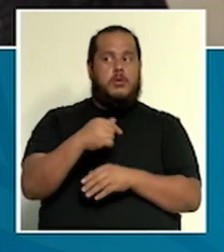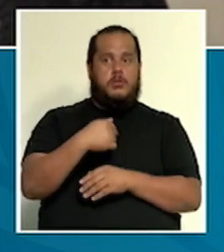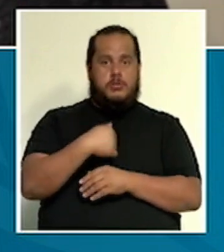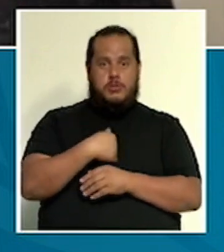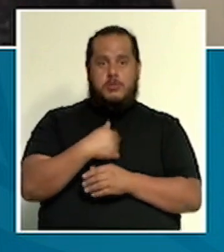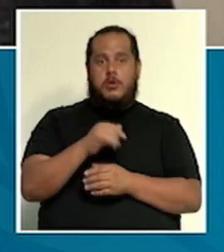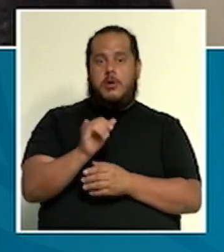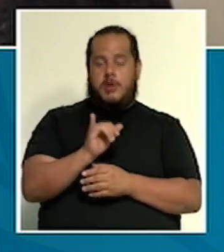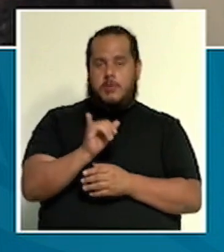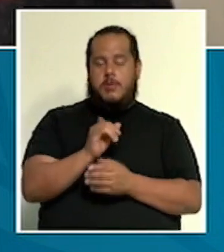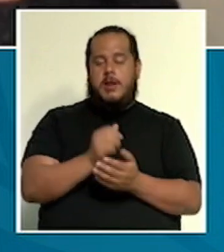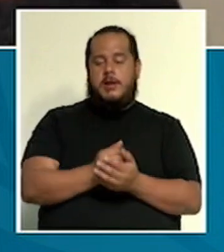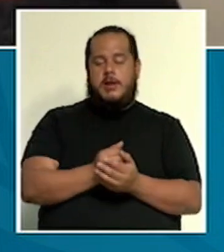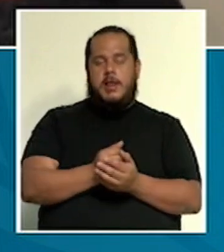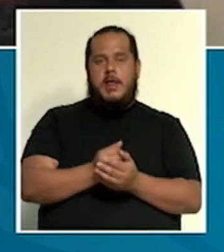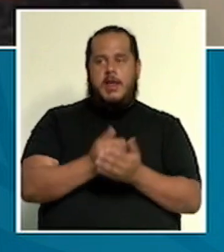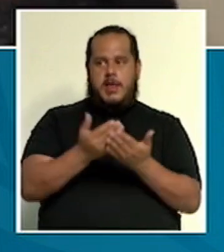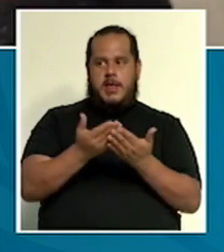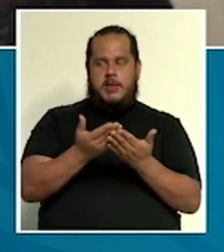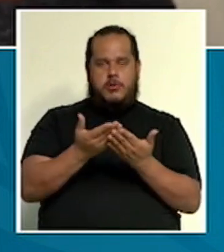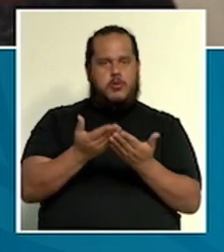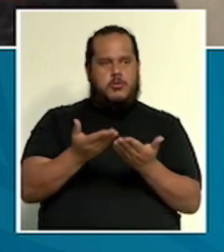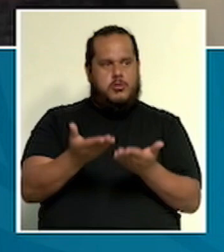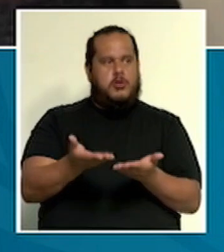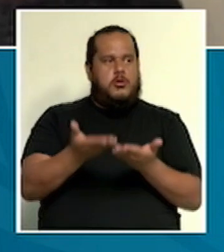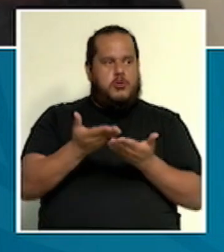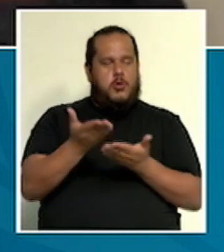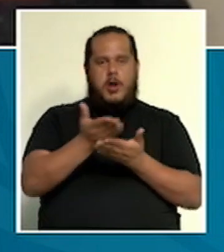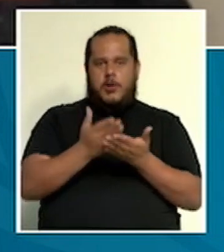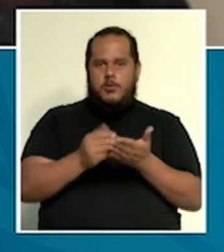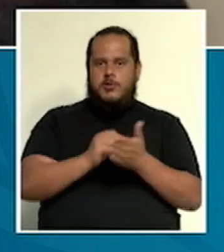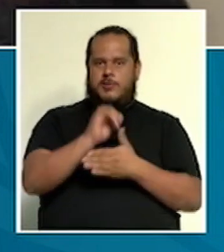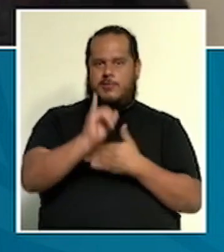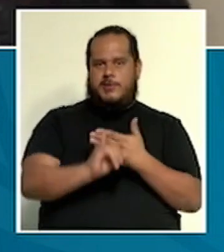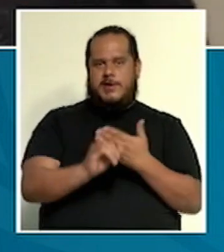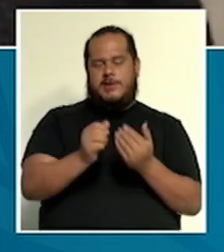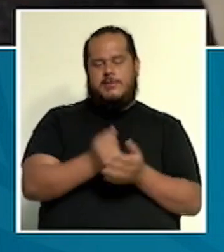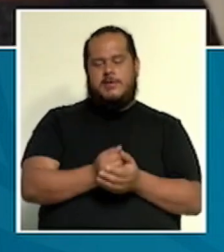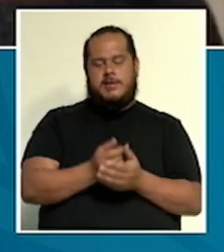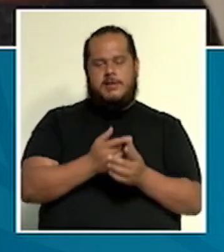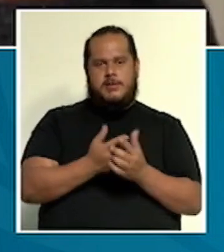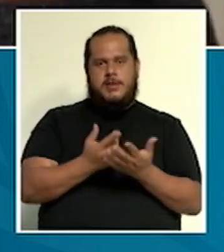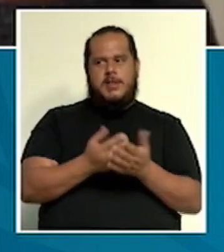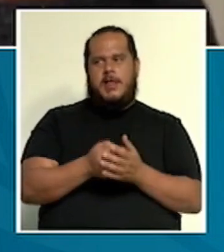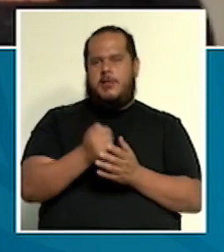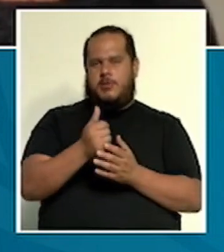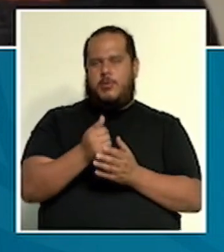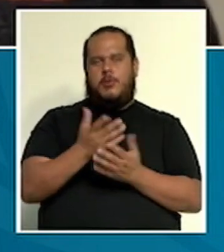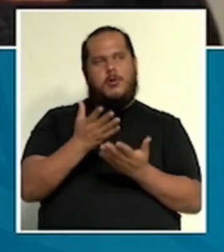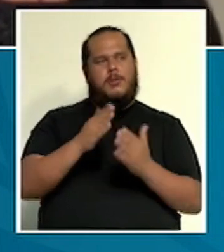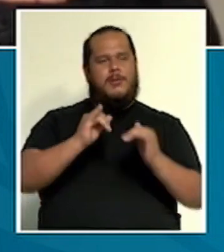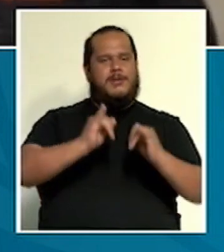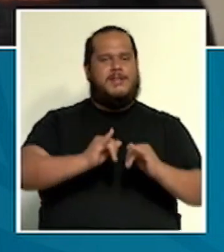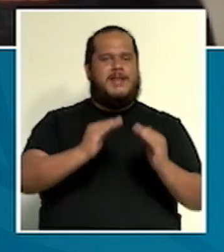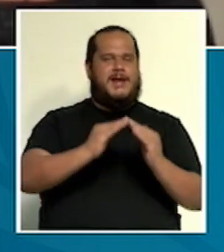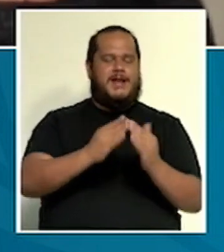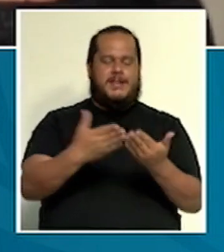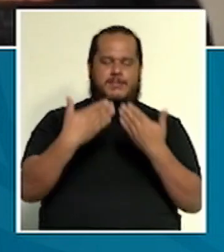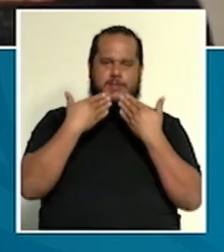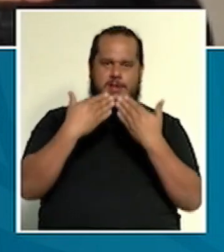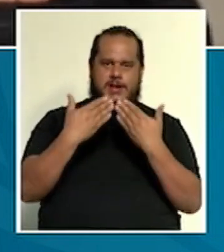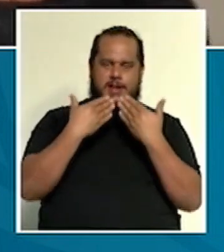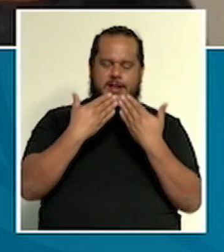también nos abrigó con algunos proyectos, así que es un poco como estar en la casa. Muchísimas gracias